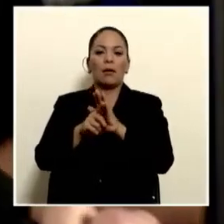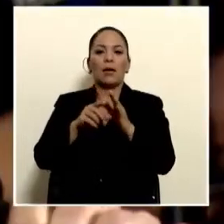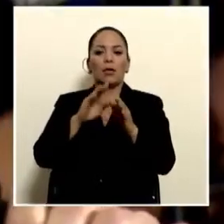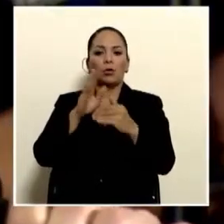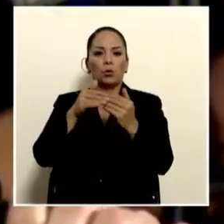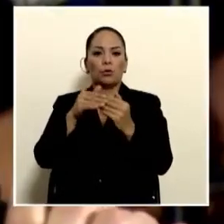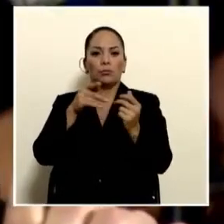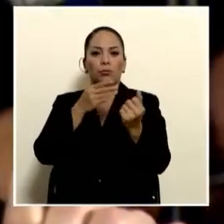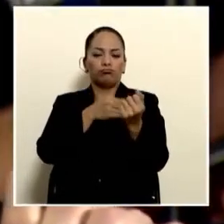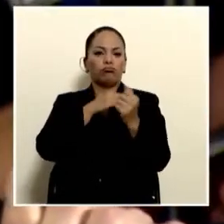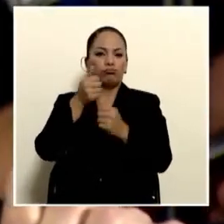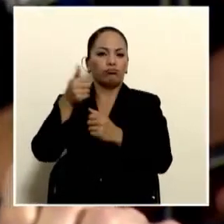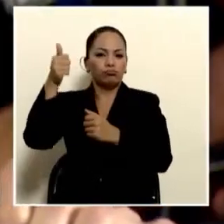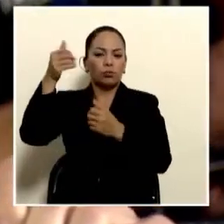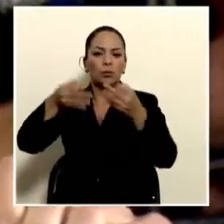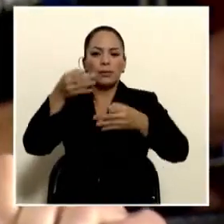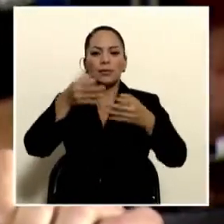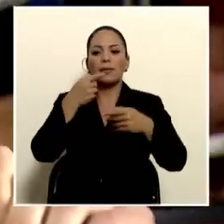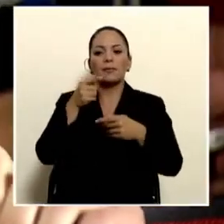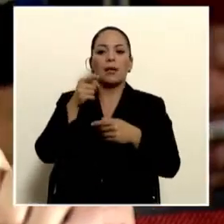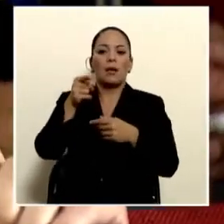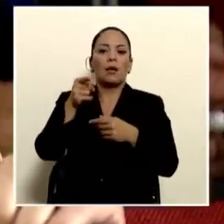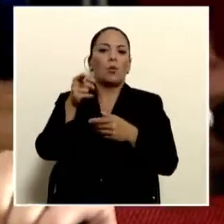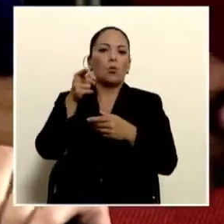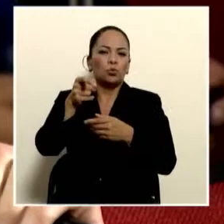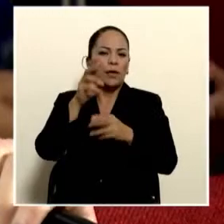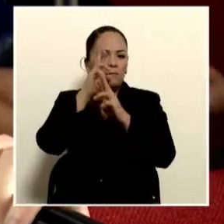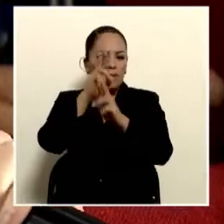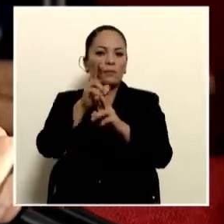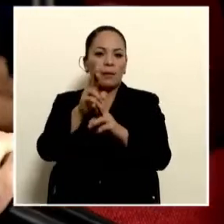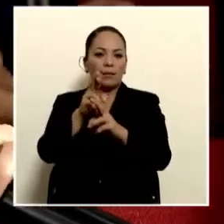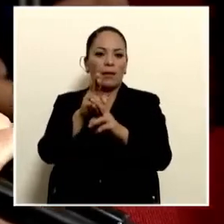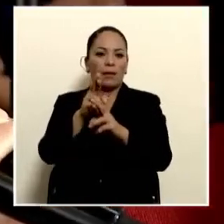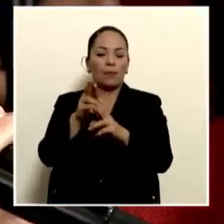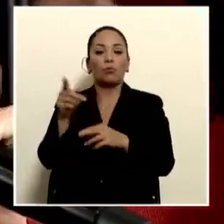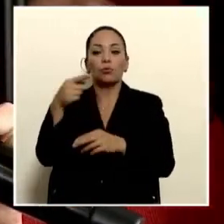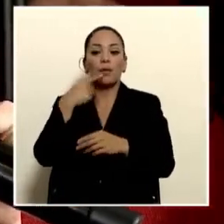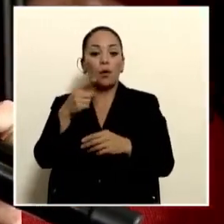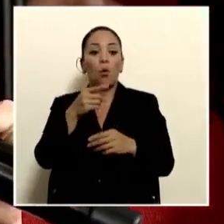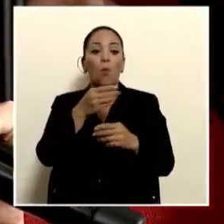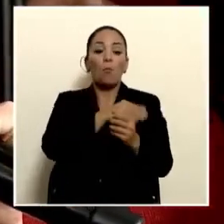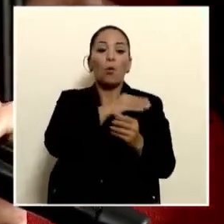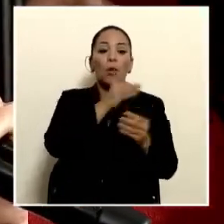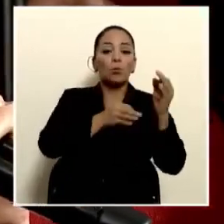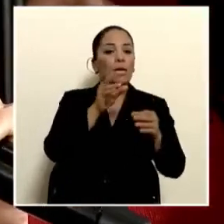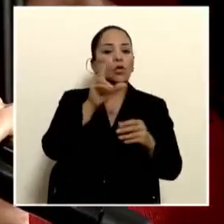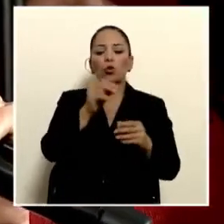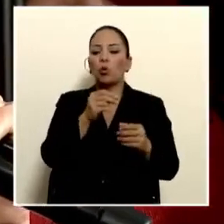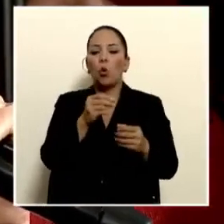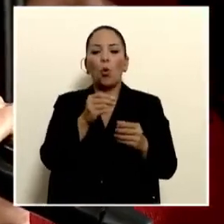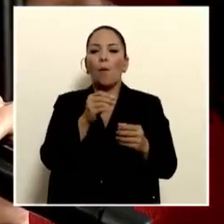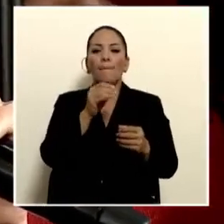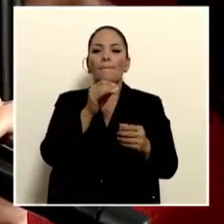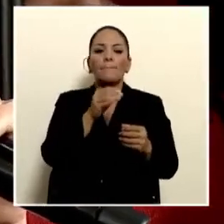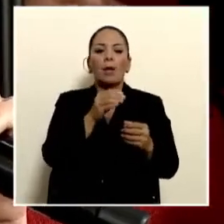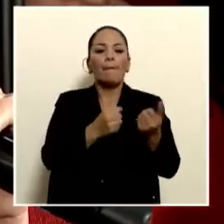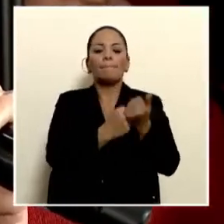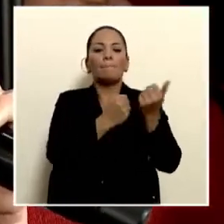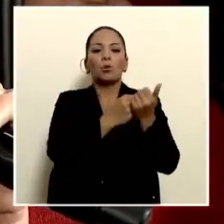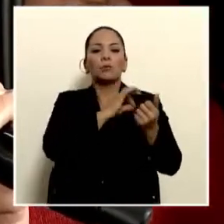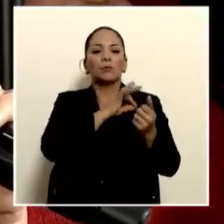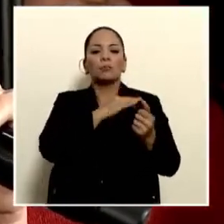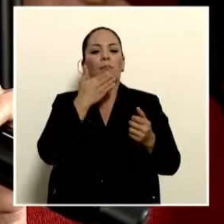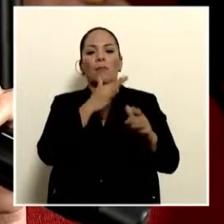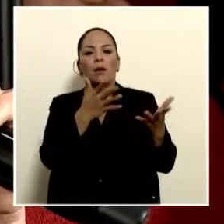de poderes, luego de sus declaraciones de que le pide al Poder Judicial no prestarse a intereses que usted llama canallas. Y además preguntarle si ya tiene o va a